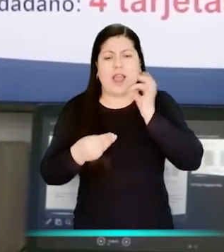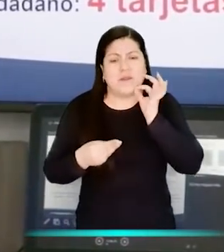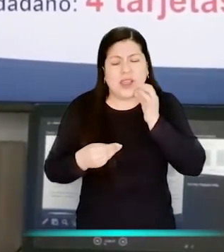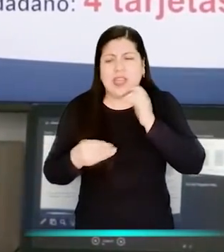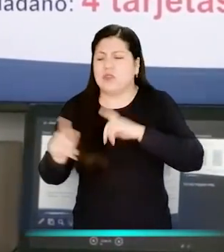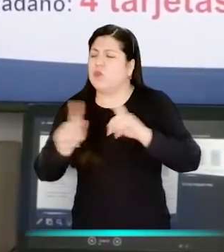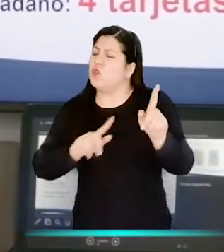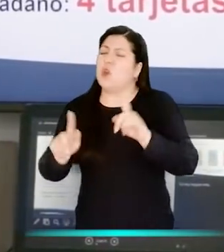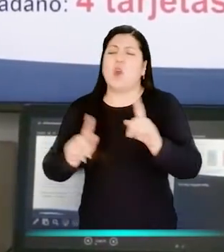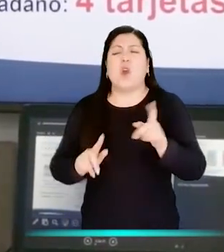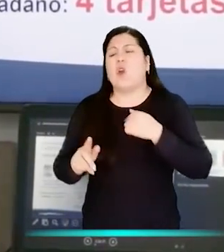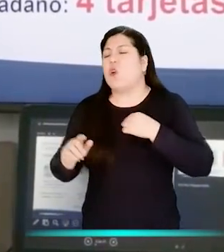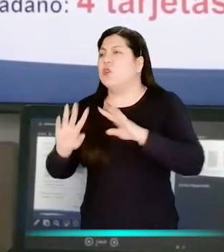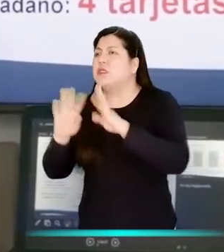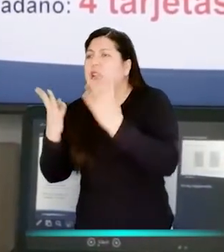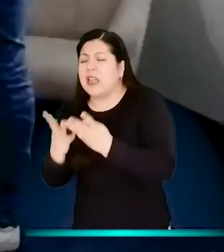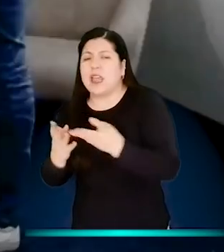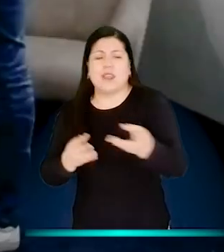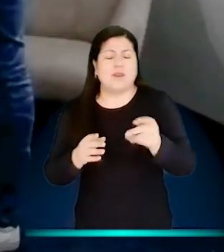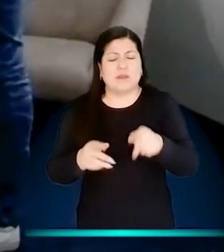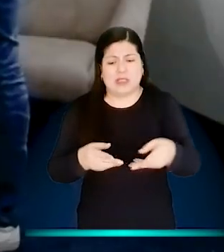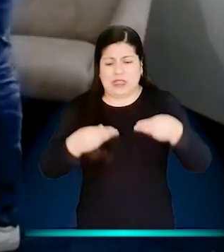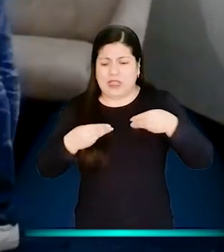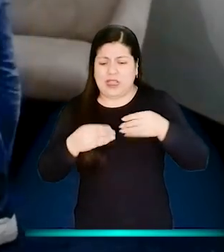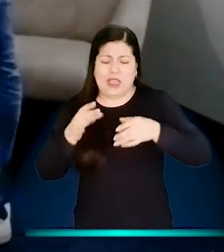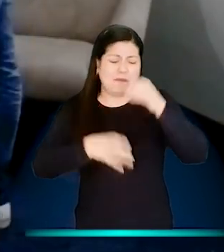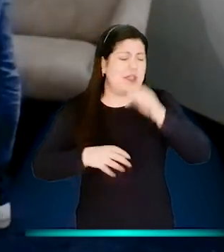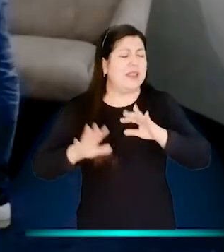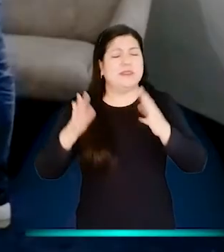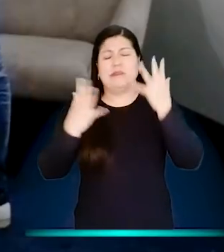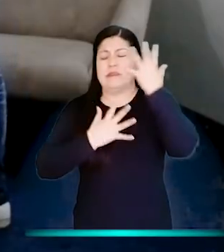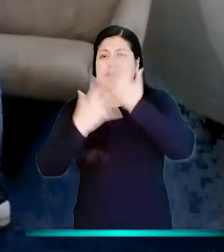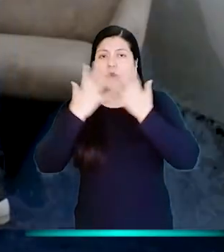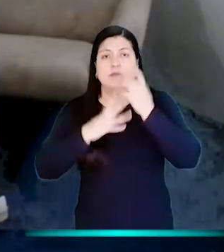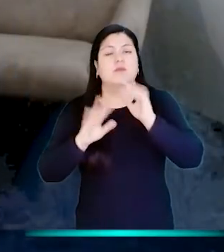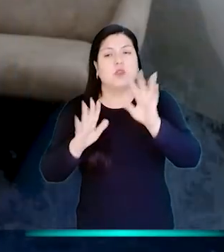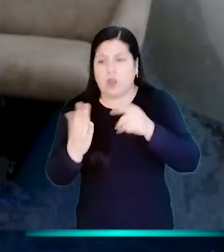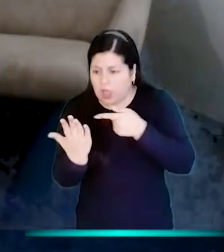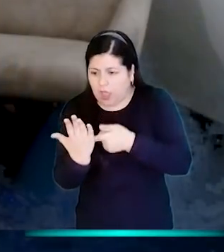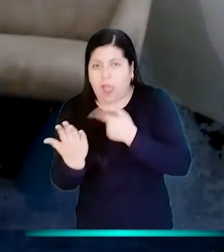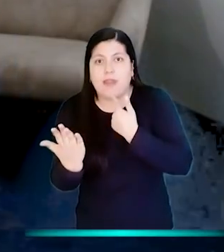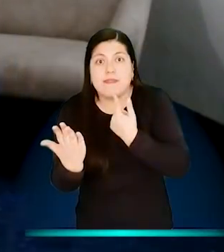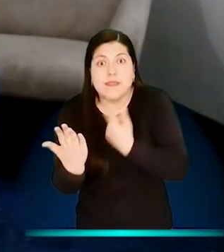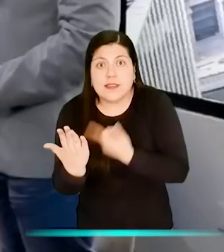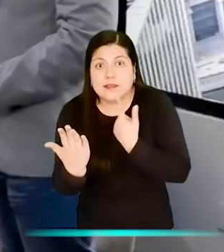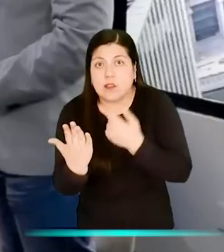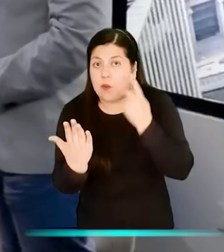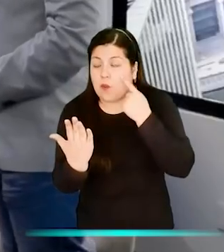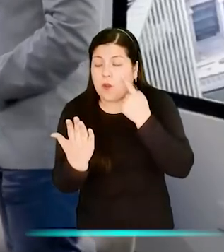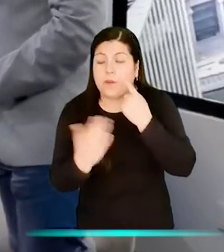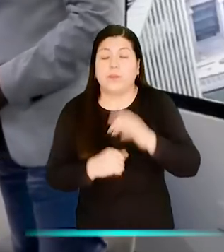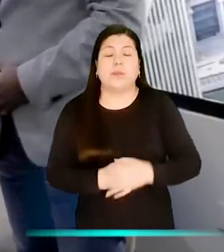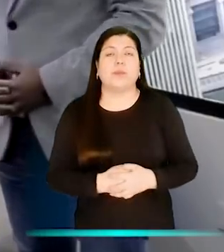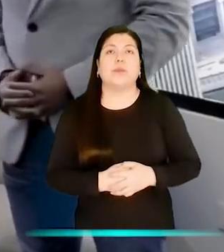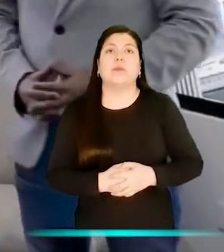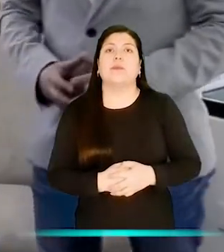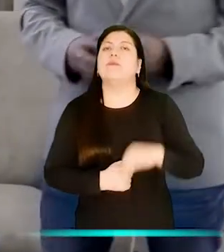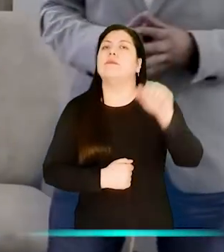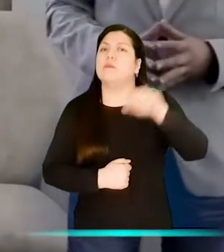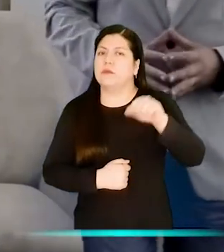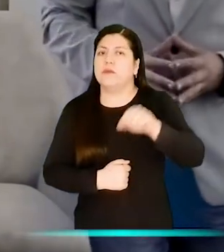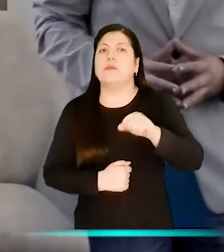de color café y yo quería ir a votar por Senado y me dieron una de Cámara, por ejemplo. Igual está especificado. Correcto, Edwin.